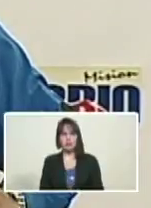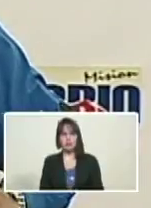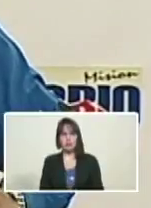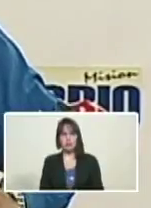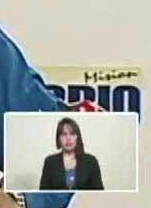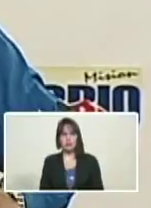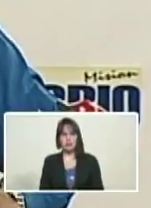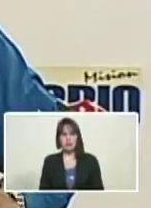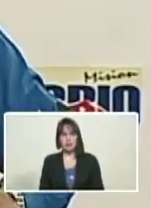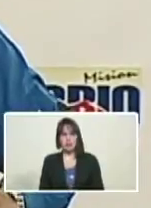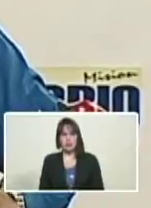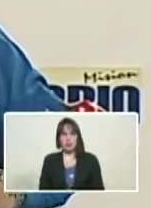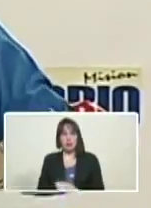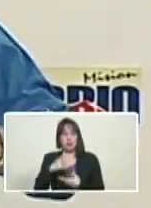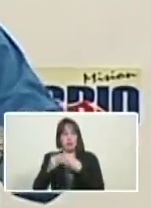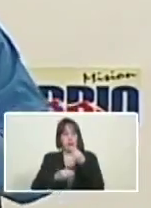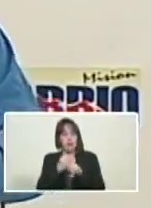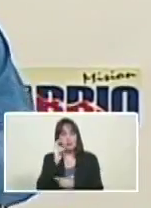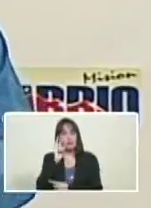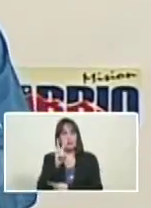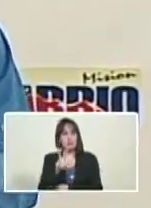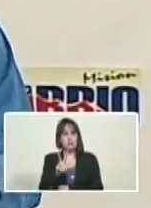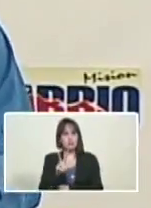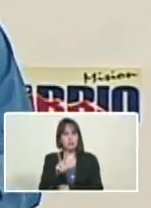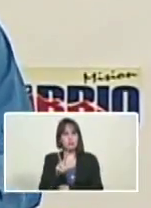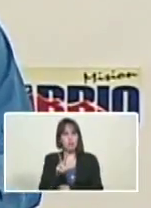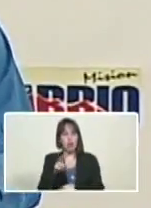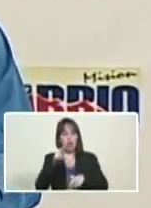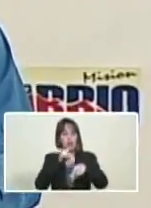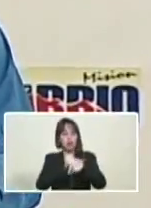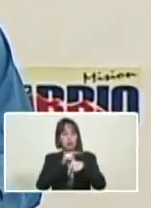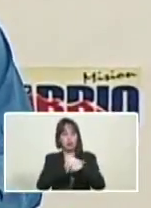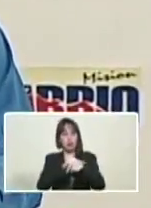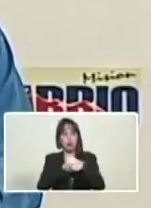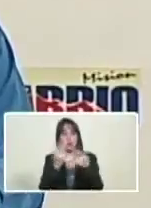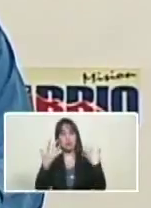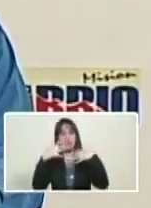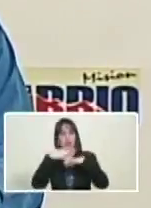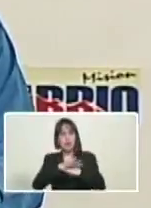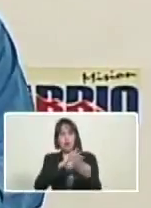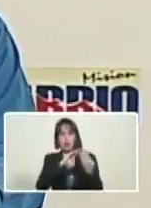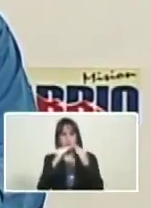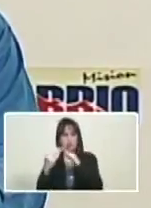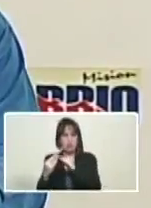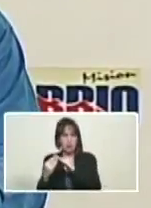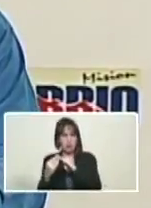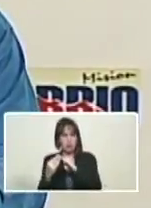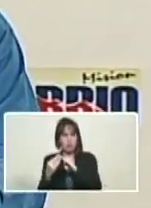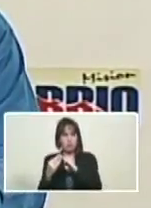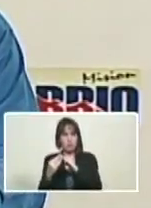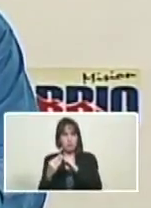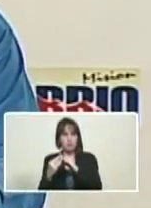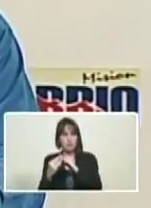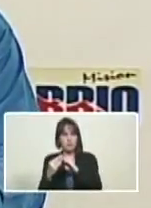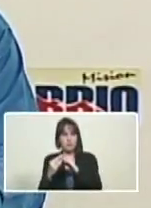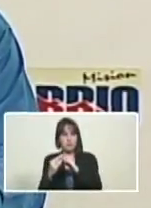Se impuso una visión de que el médico integral comunitario, para poder tener